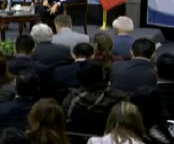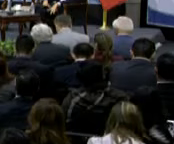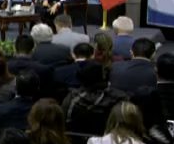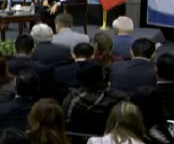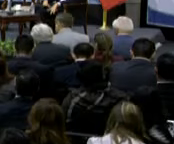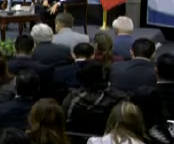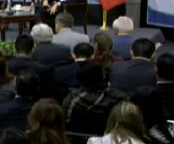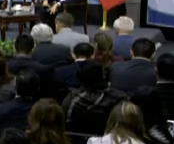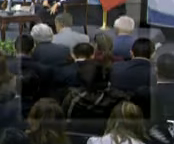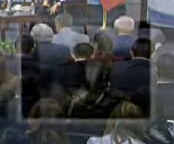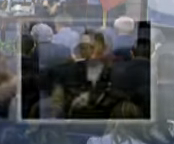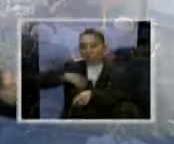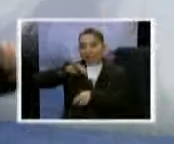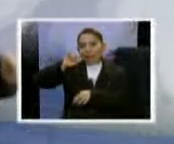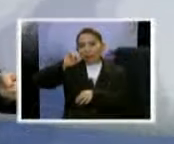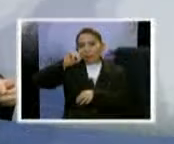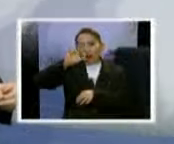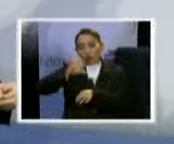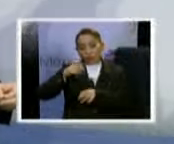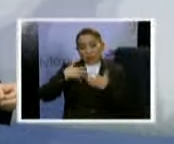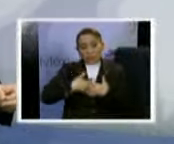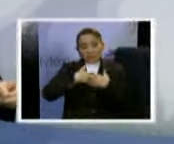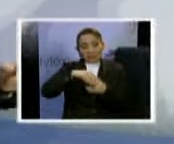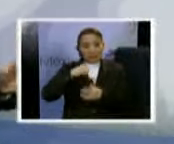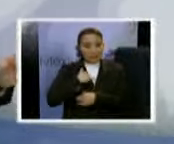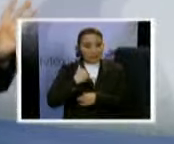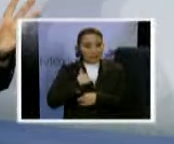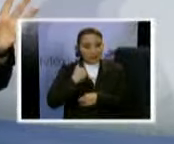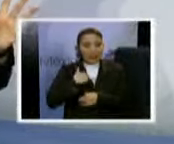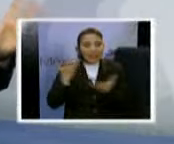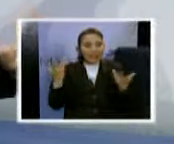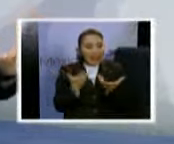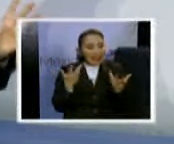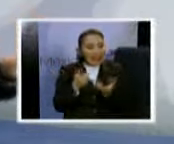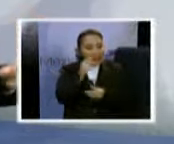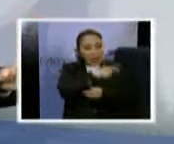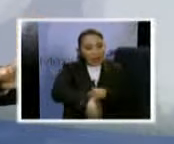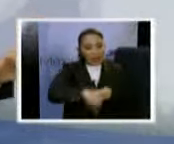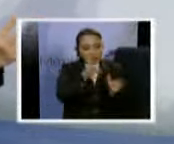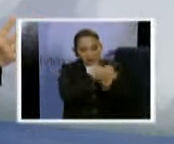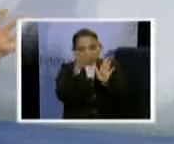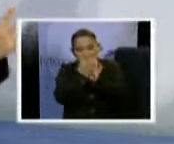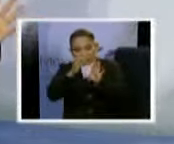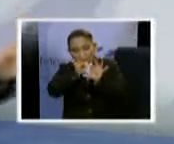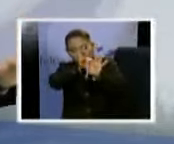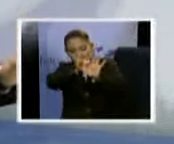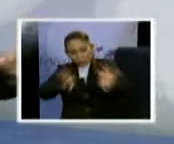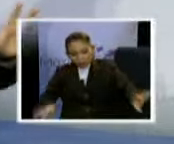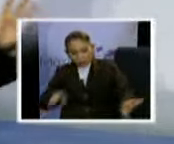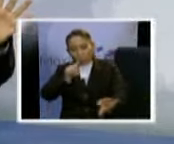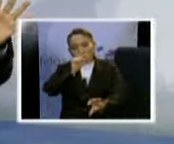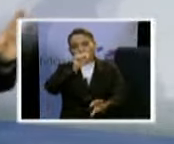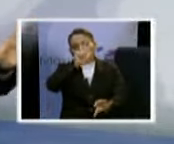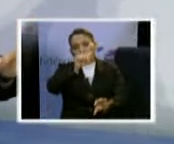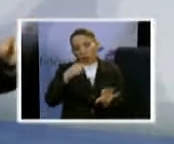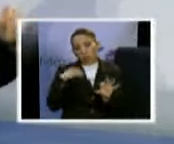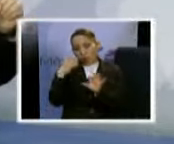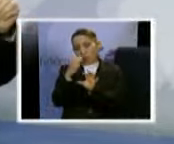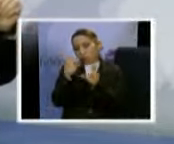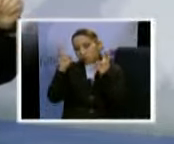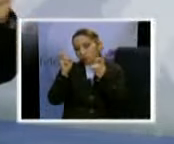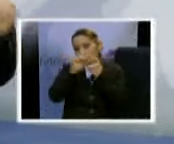ya se comentó el caso de ATCO, una empresa canadiense que está creando el ducto de Tula como un caso